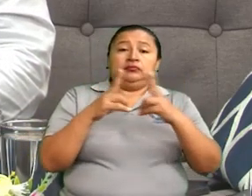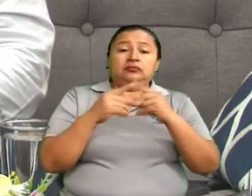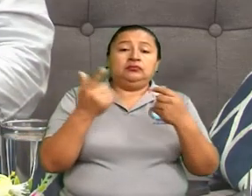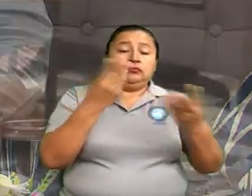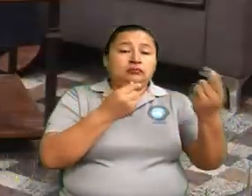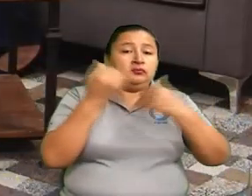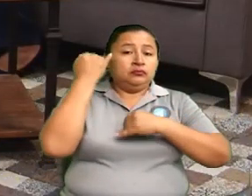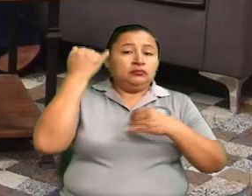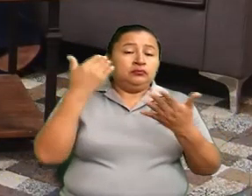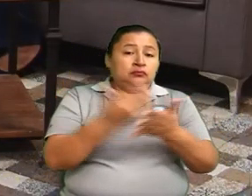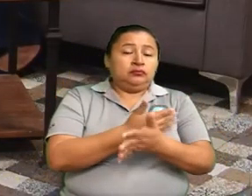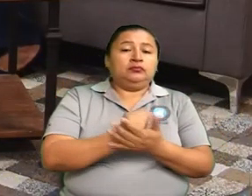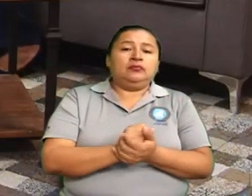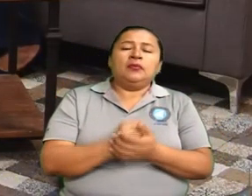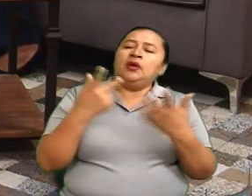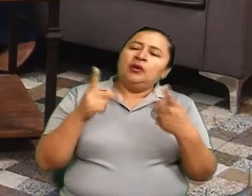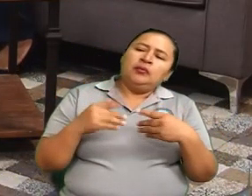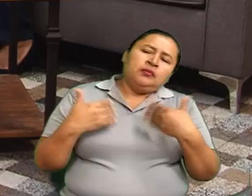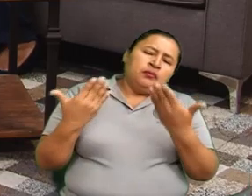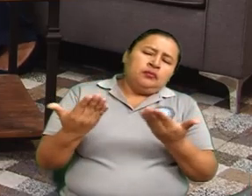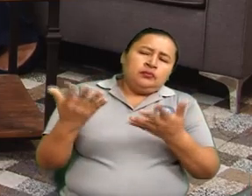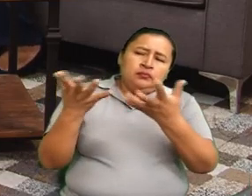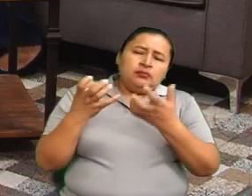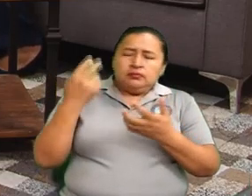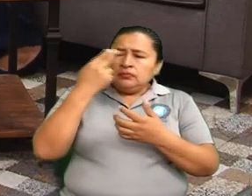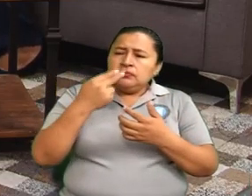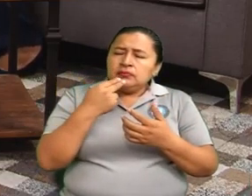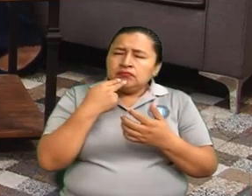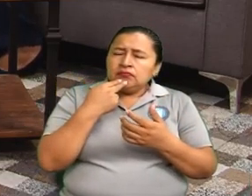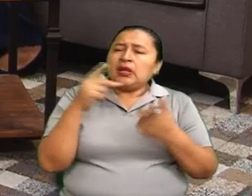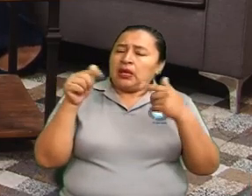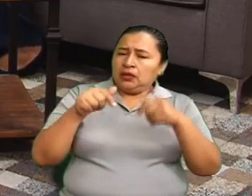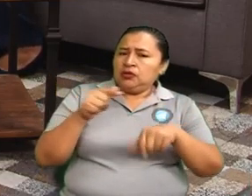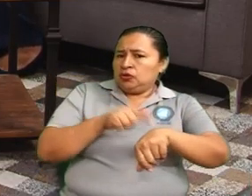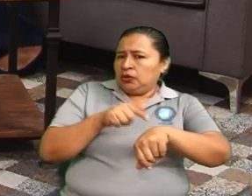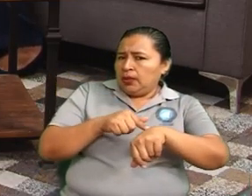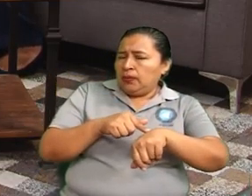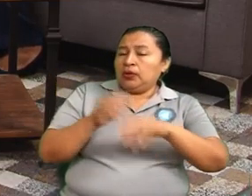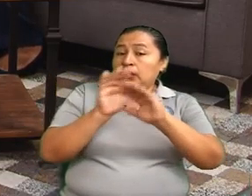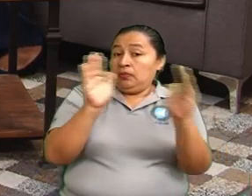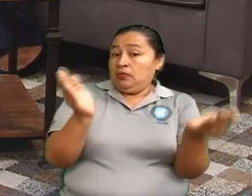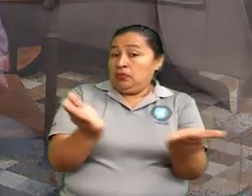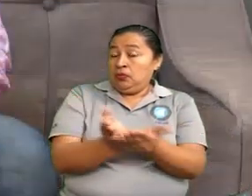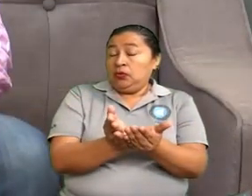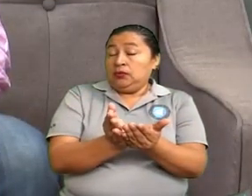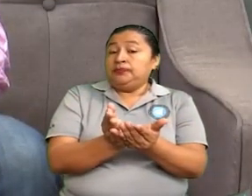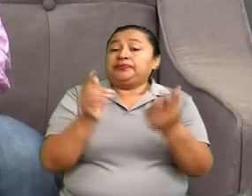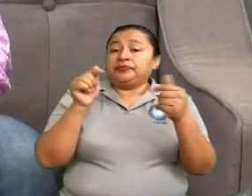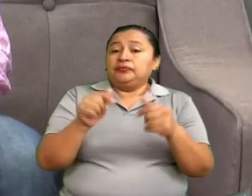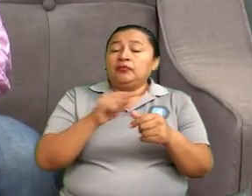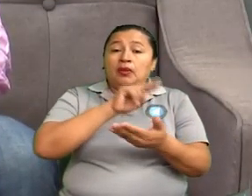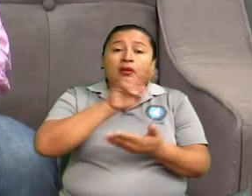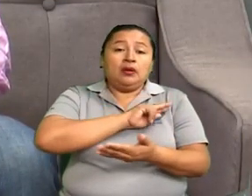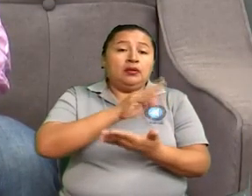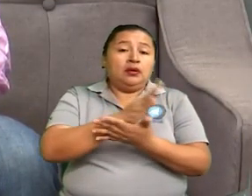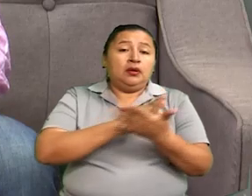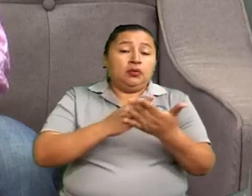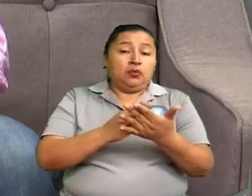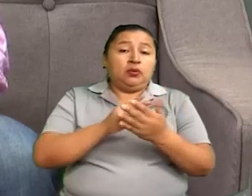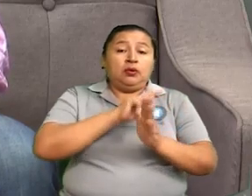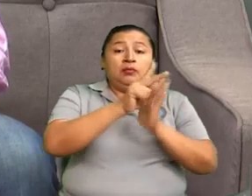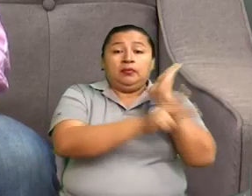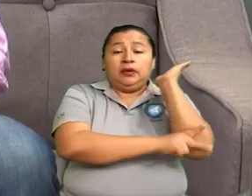creativa. Y además quisiera preguntarle, porque son momentos, y esto no es discurso, son momentos en los que el mundo entero, algunos países se han montado sobre la ola